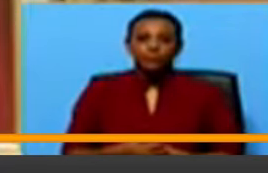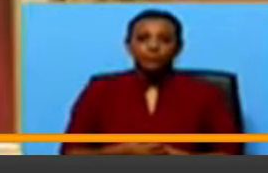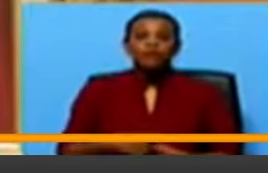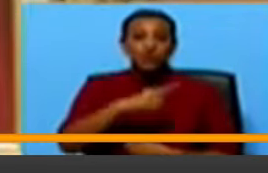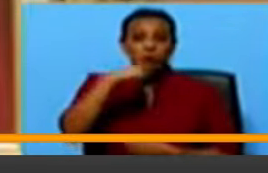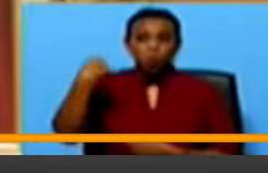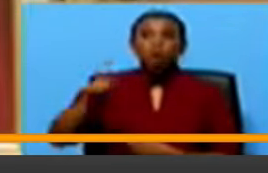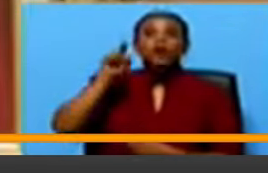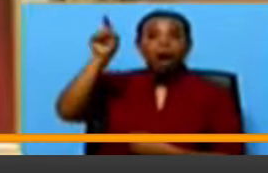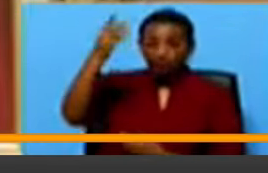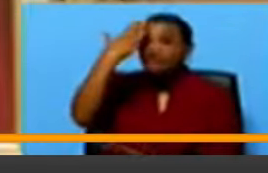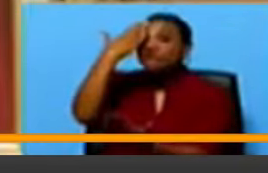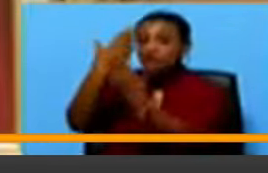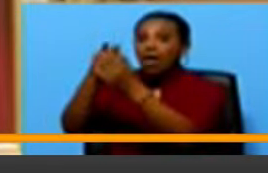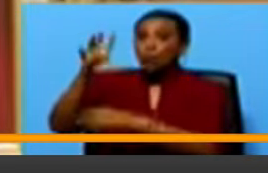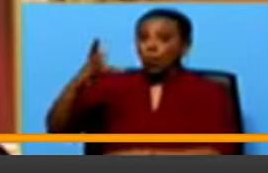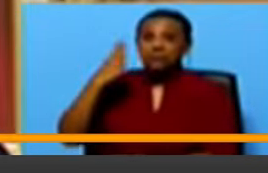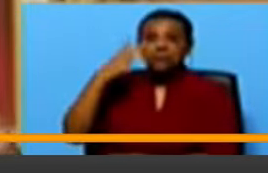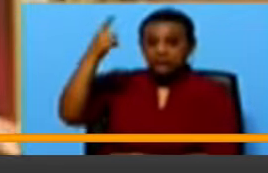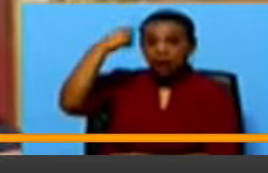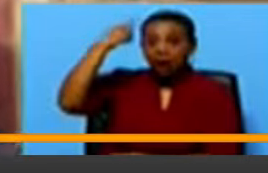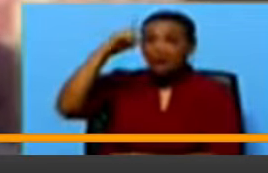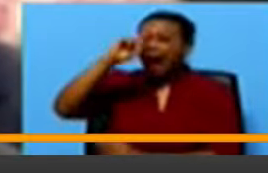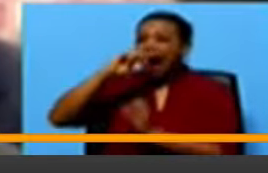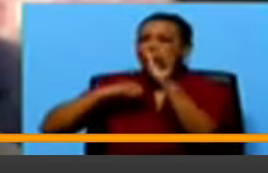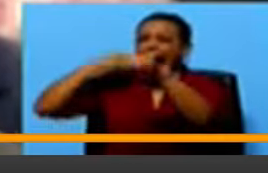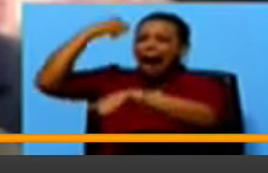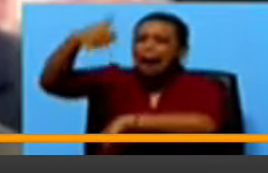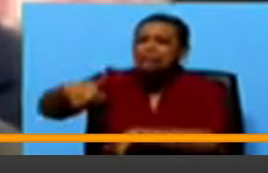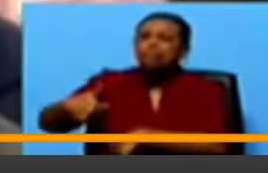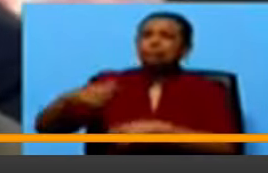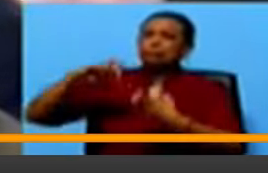Rusia también ha enfrentado durante largos años